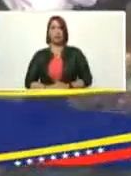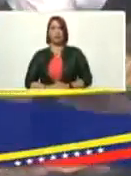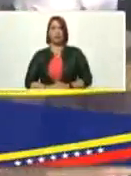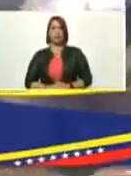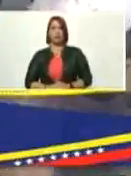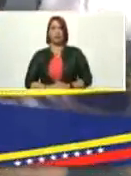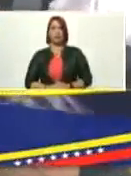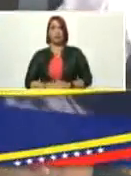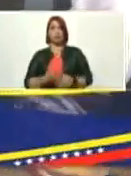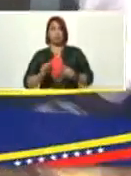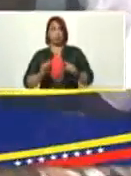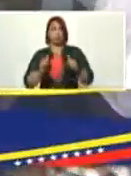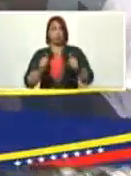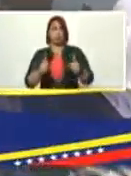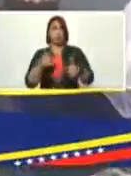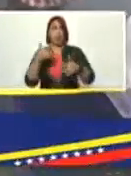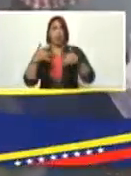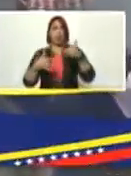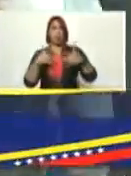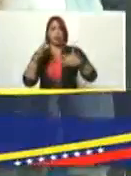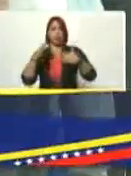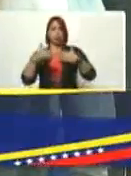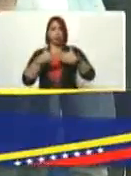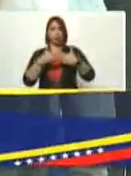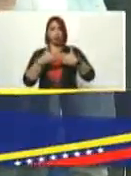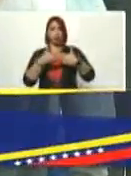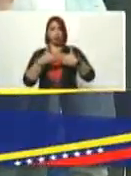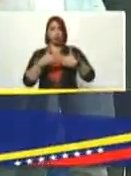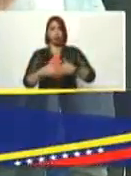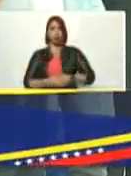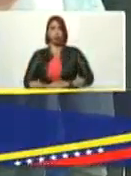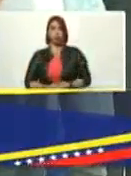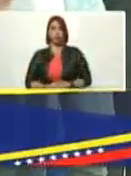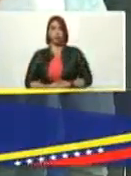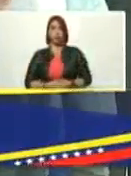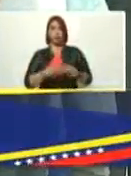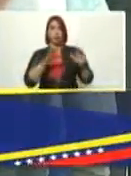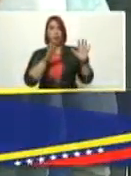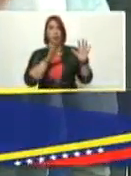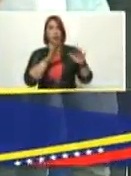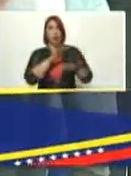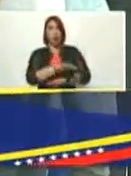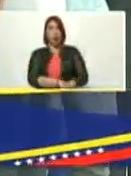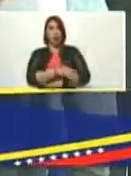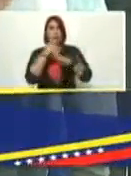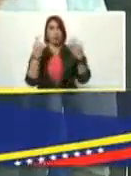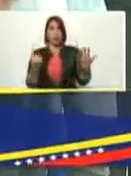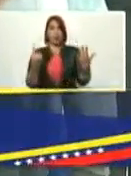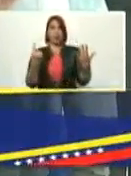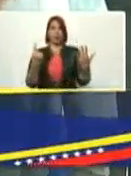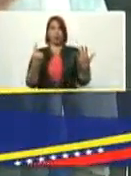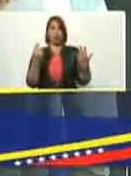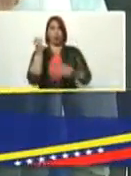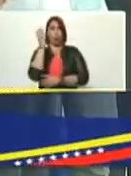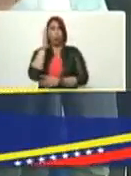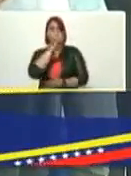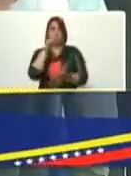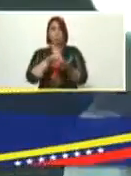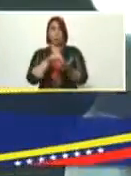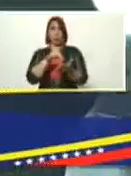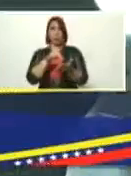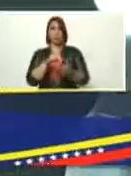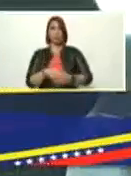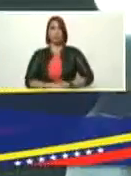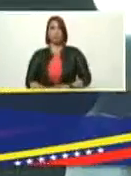Así comienza el acto de clausura del 16º Congreso Nacional